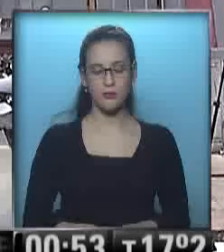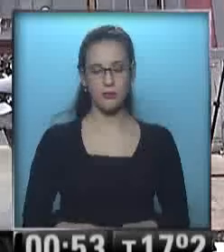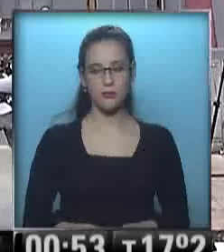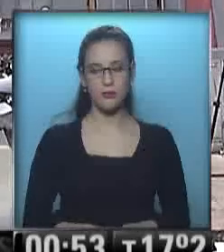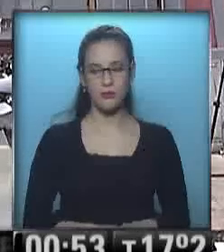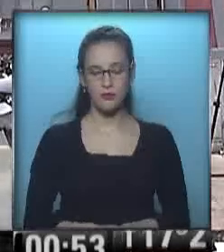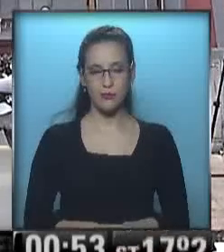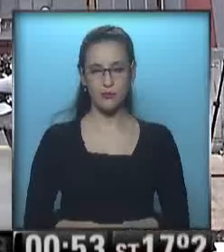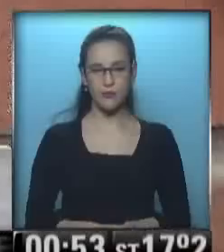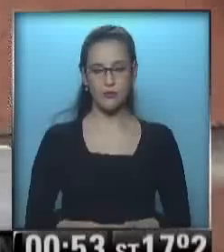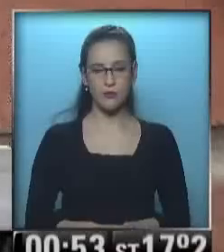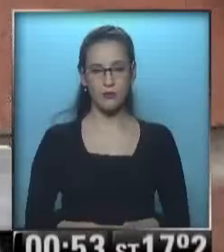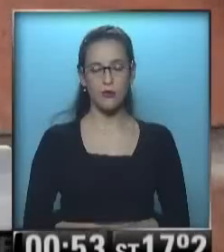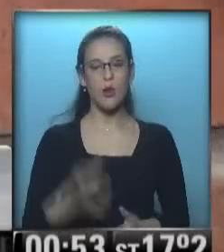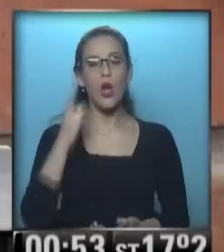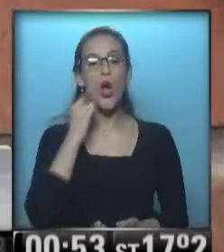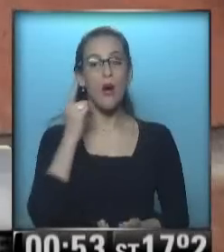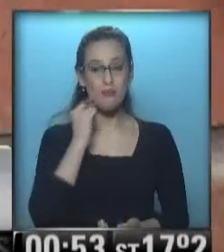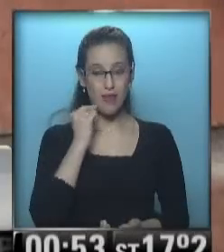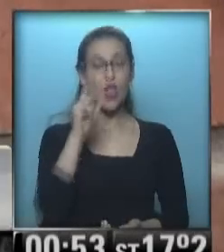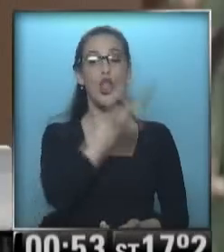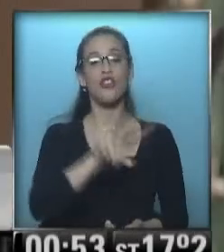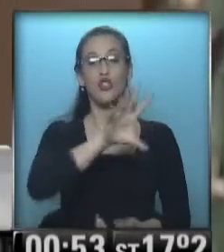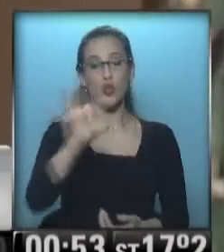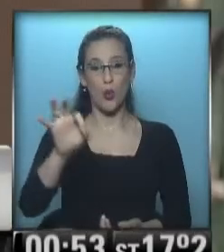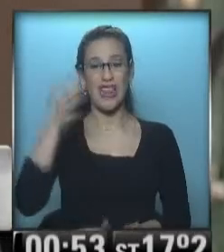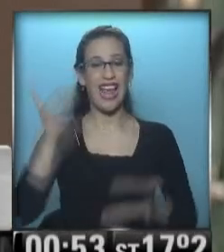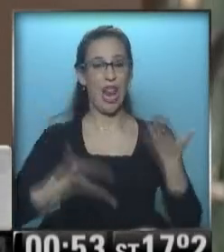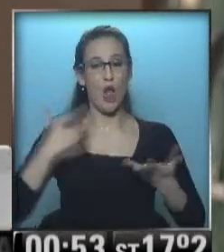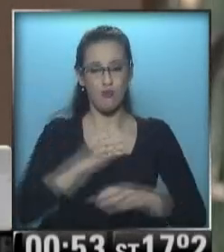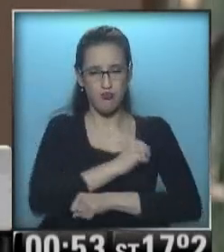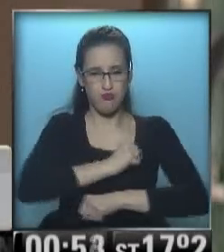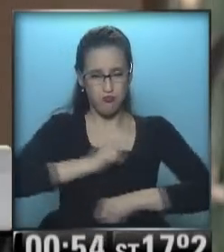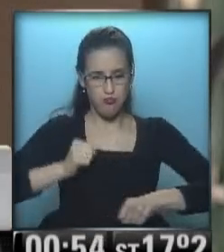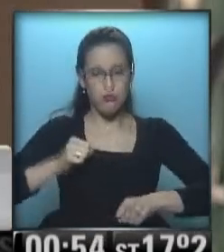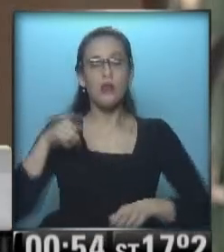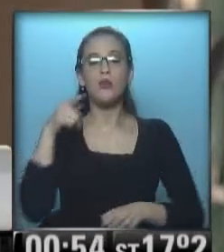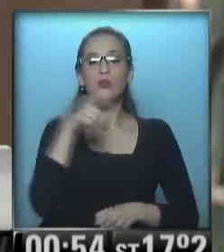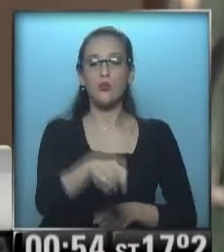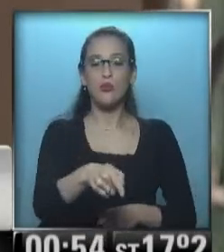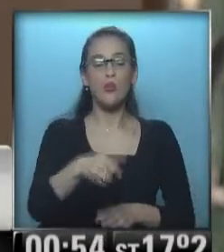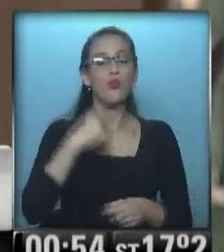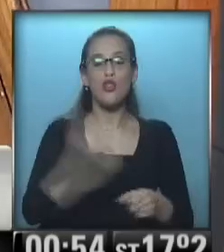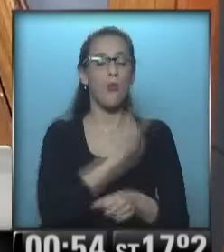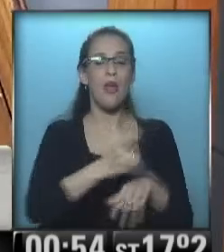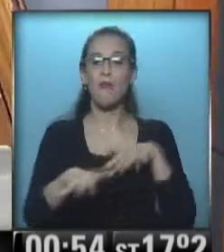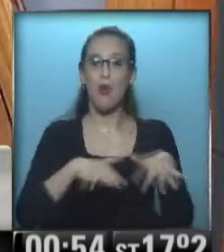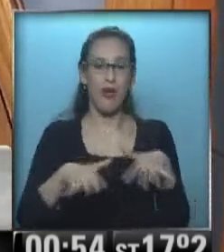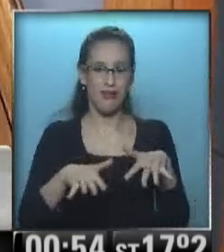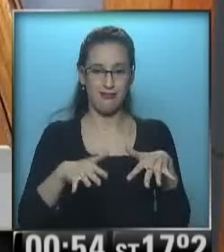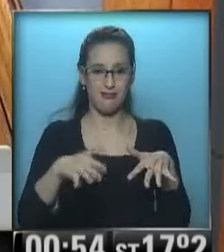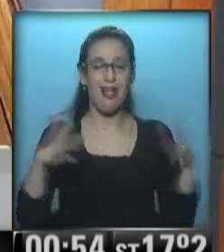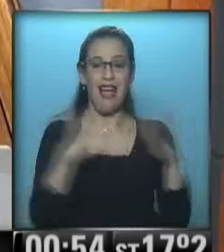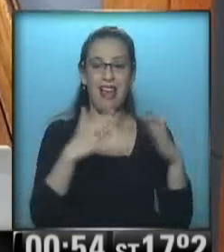Un hombre que pesa 250 kilos y estaba postrado en su departamento del barrio porteño de Caballito fue detenido por